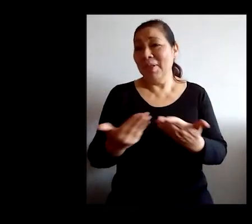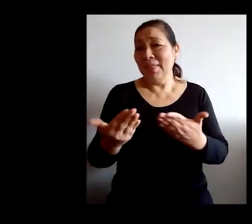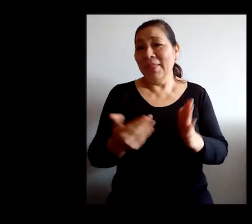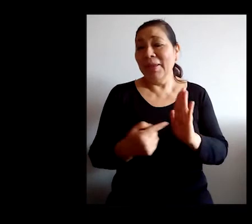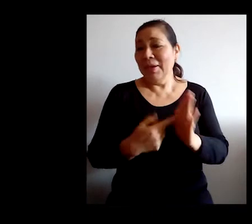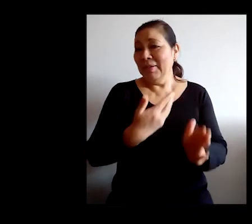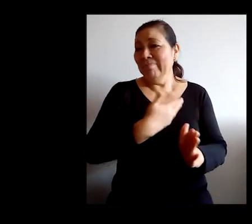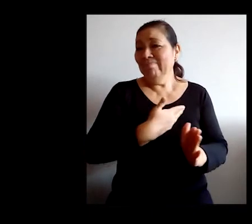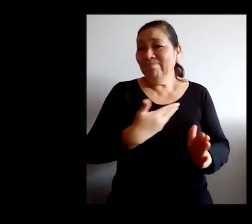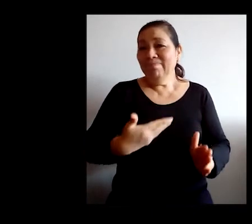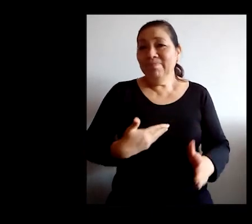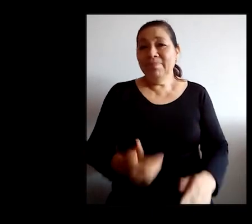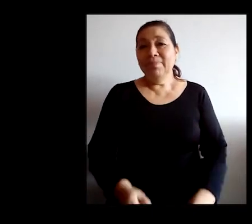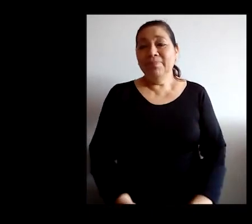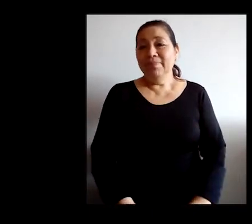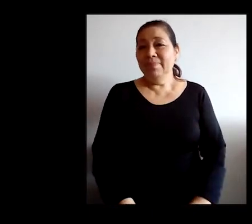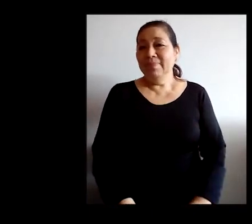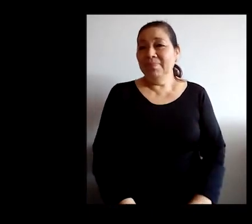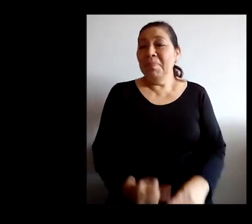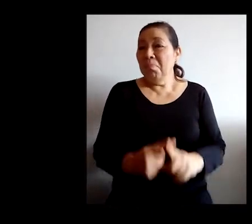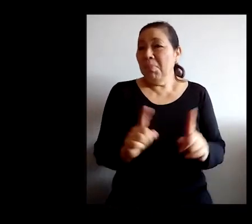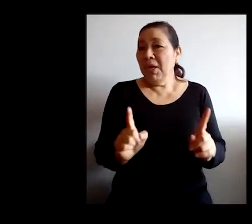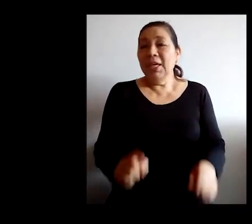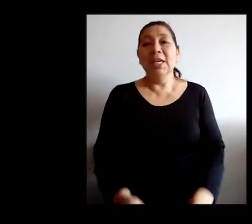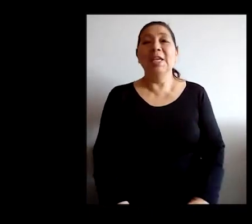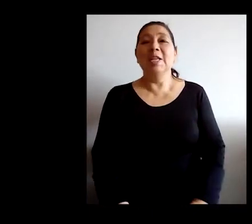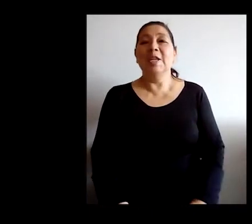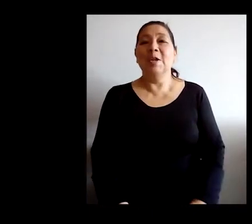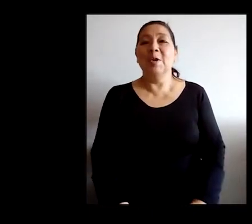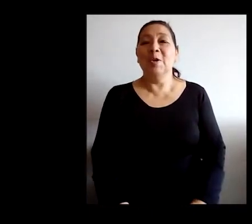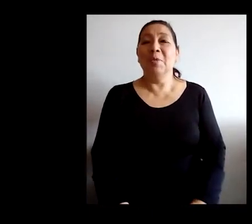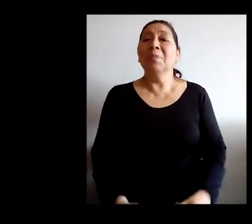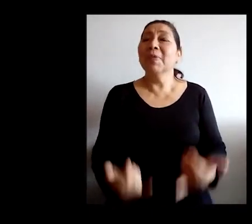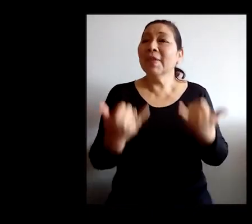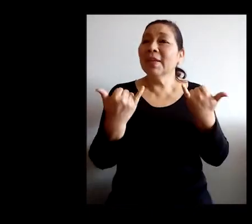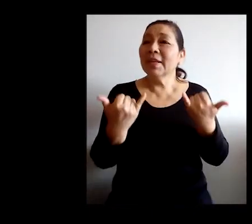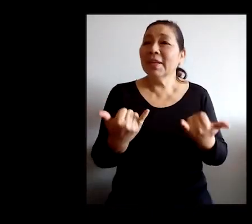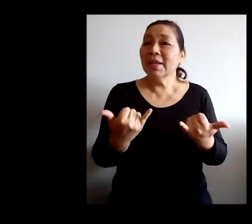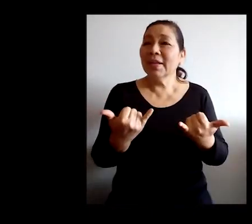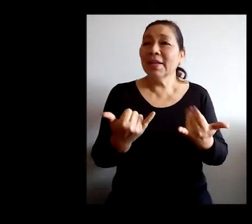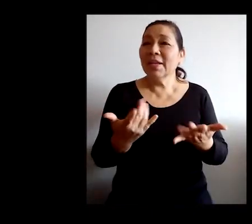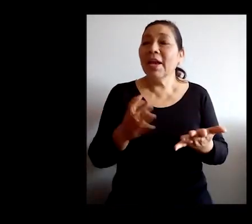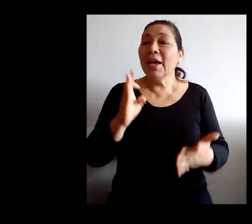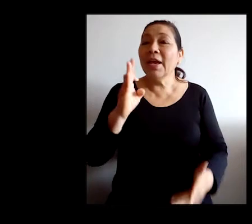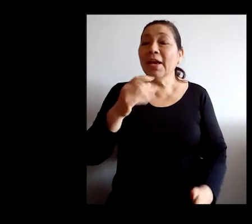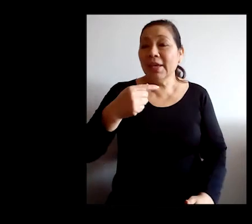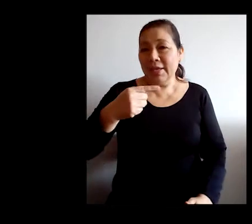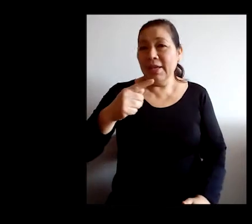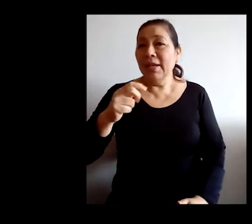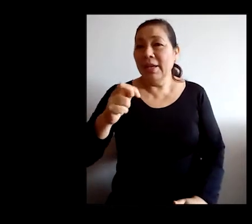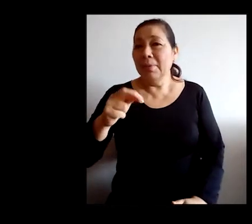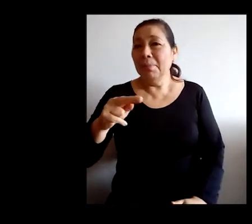de la presidente, pero en todo caso, ese caso, el caso Hildreth,